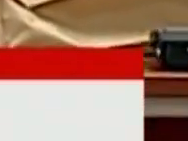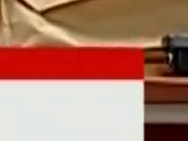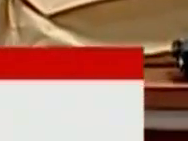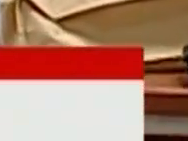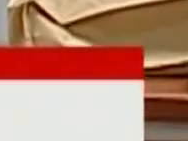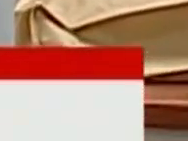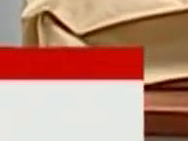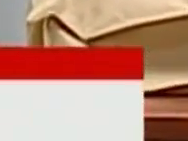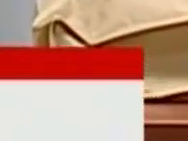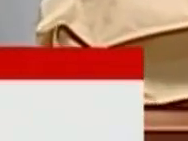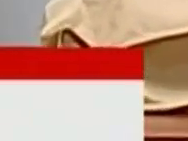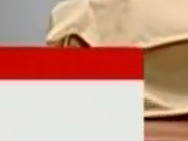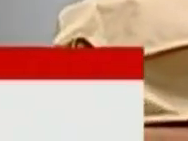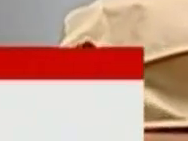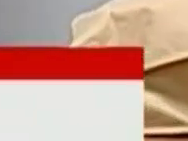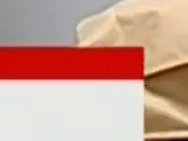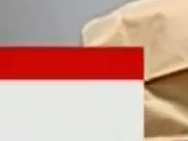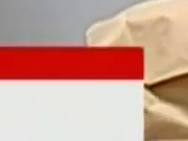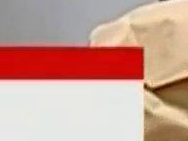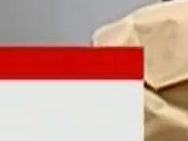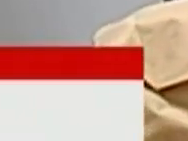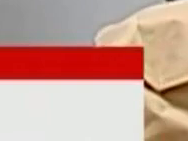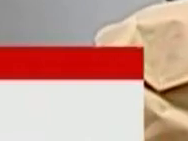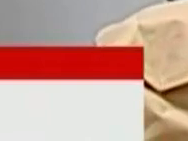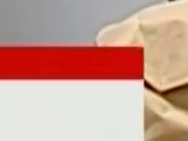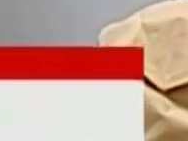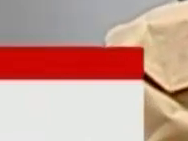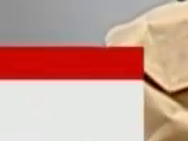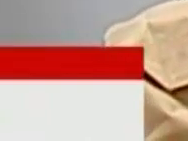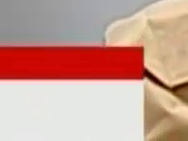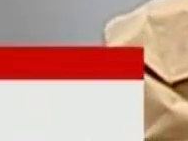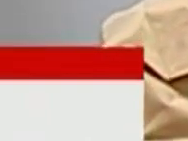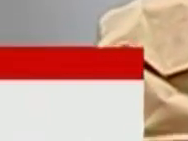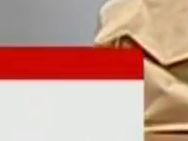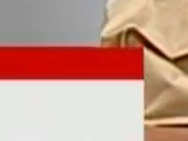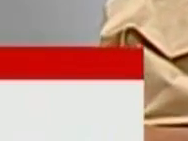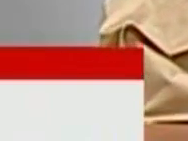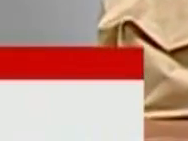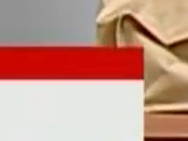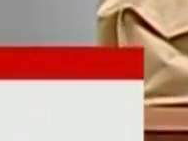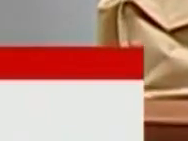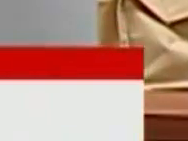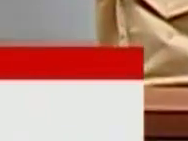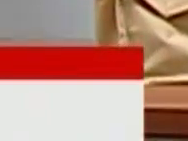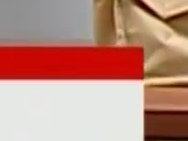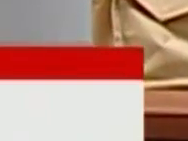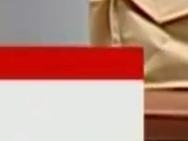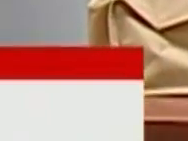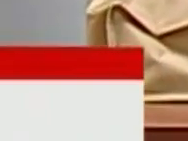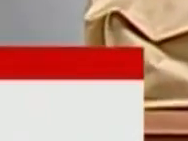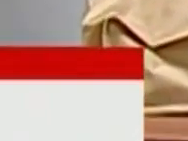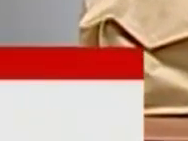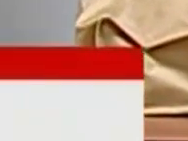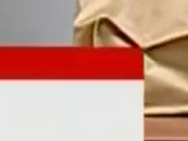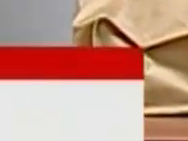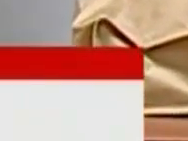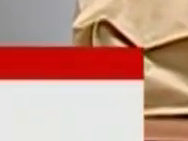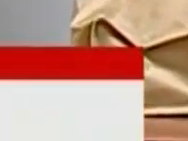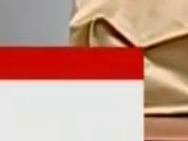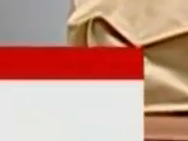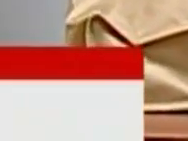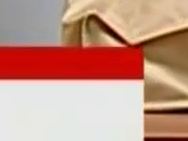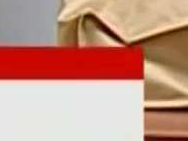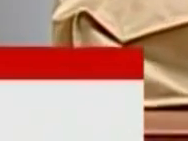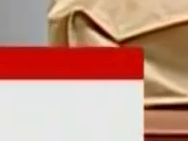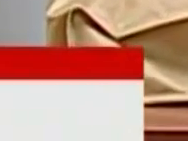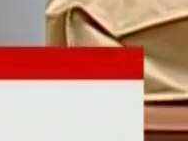congregando el día de hoy, que es el tema de bonos de impacto social, pero no quiero dejar la oportunidad de preguntar algunas cositas. Con la congresista Glave, de